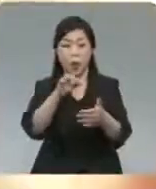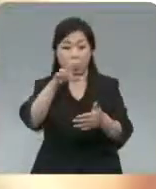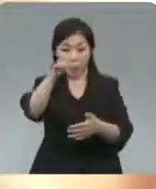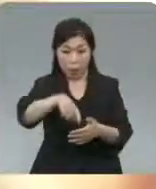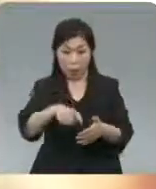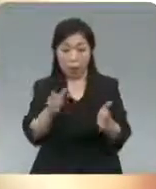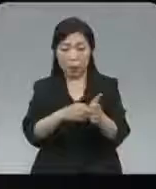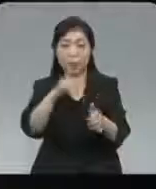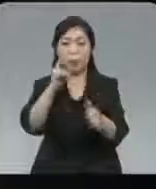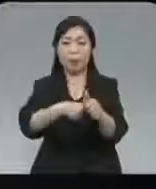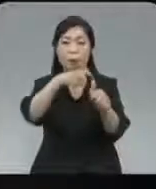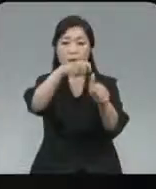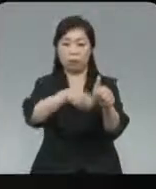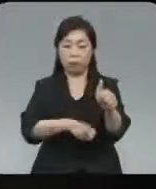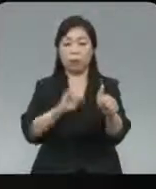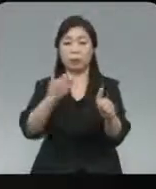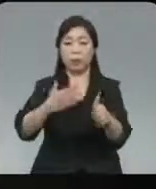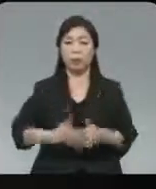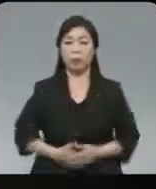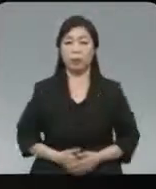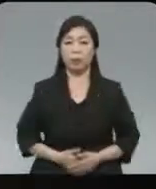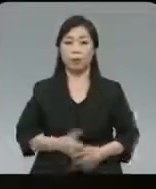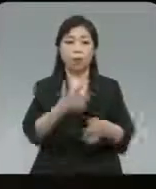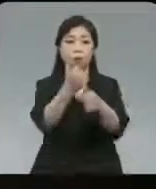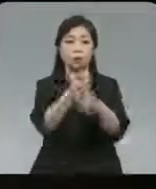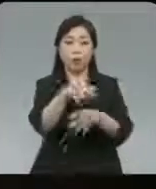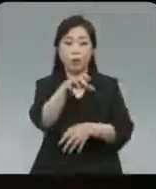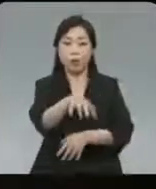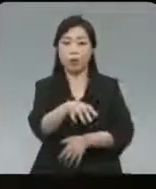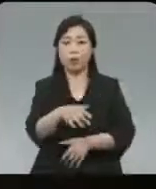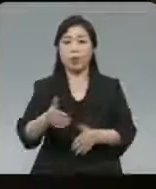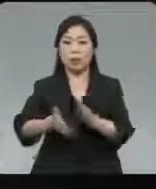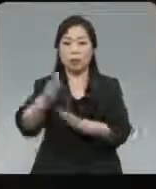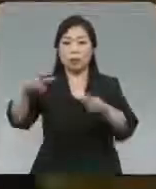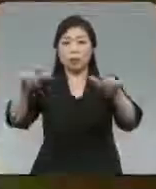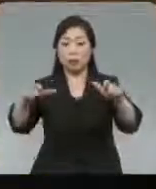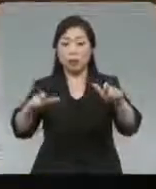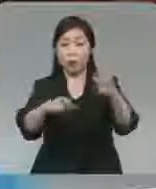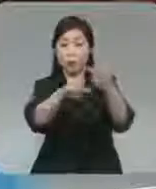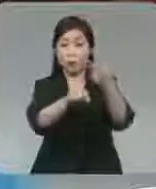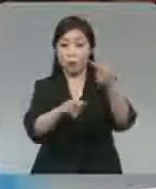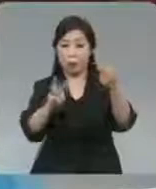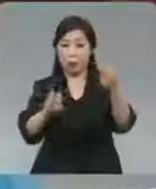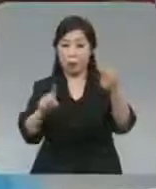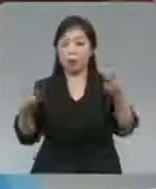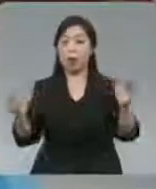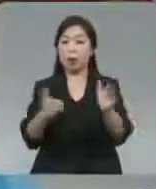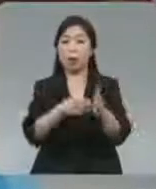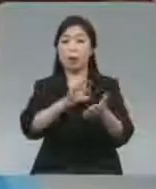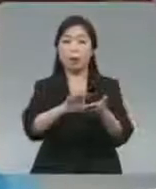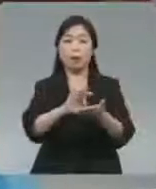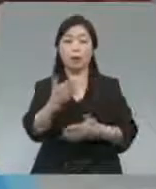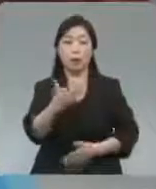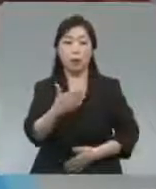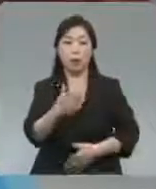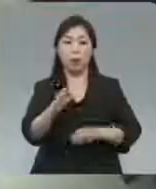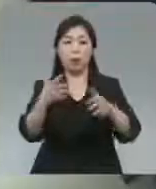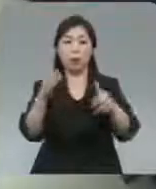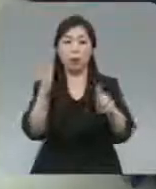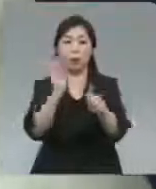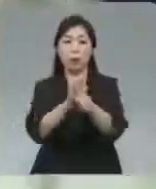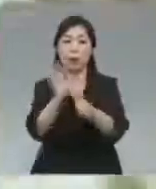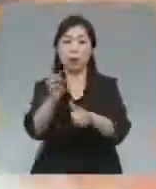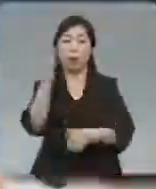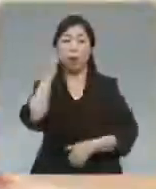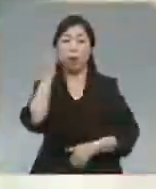monedas locales o en cupones de consumos regionales el uso será posible sólo en ciudades o provincias en las que cada quien tiene su domicilio con